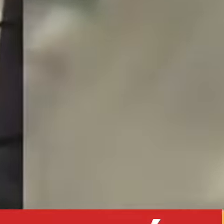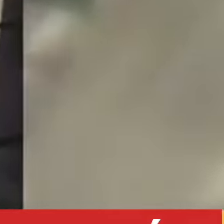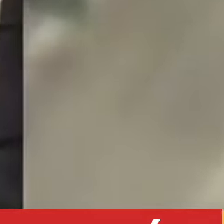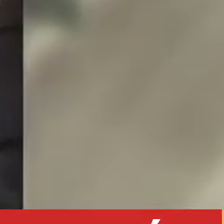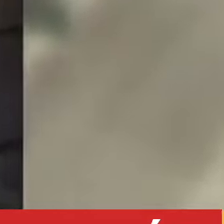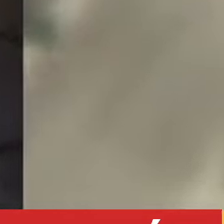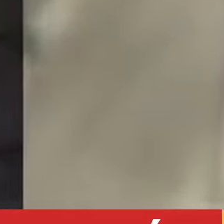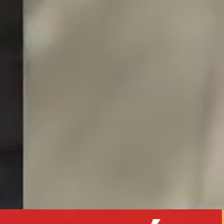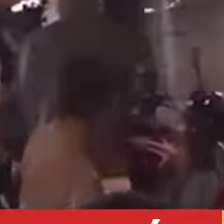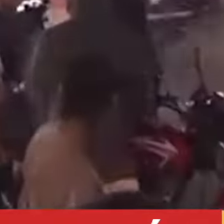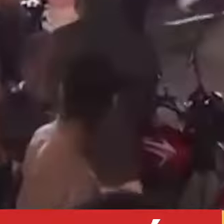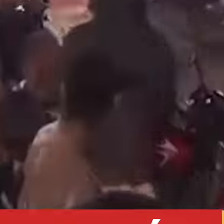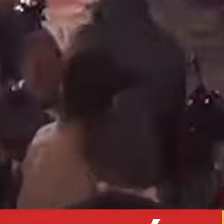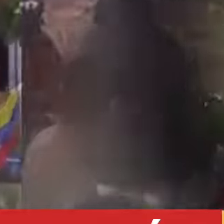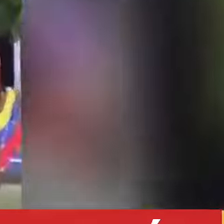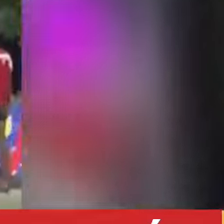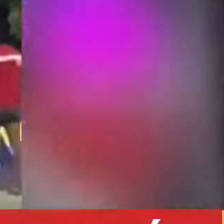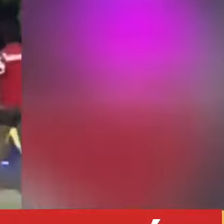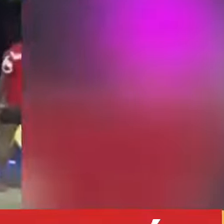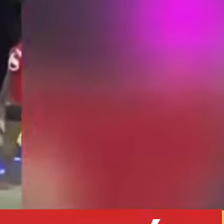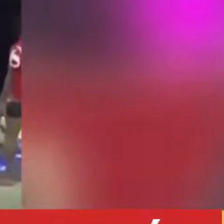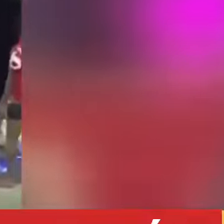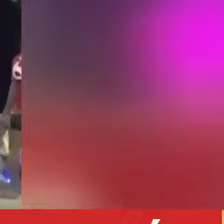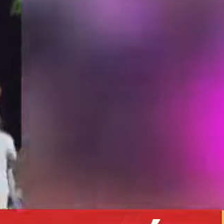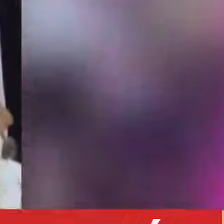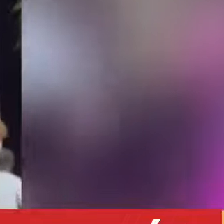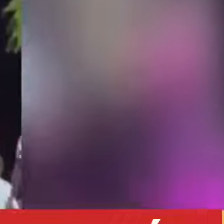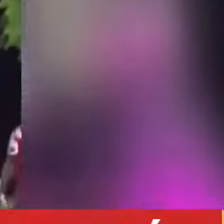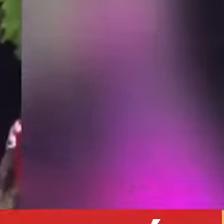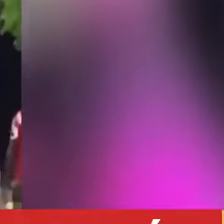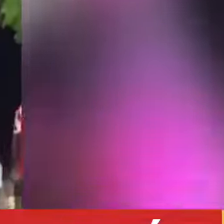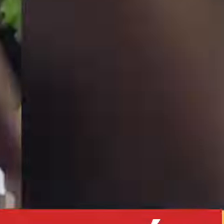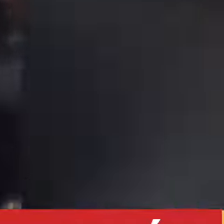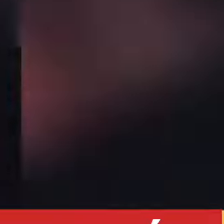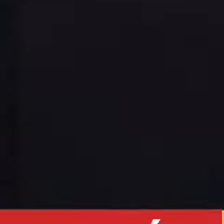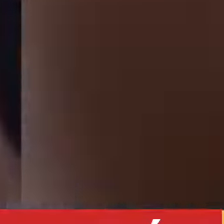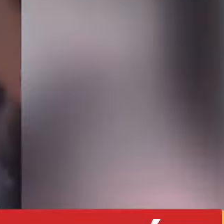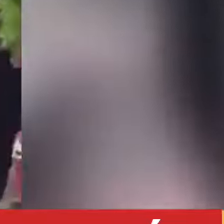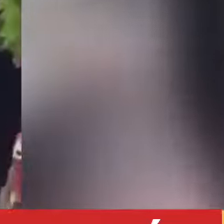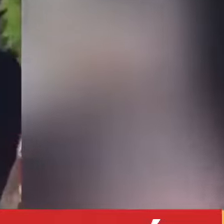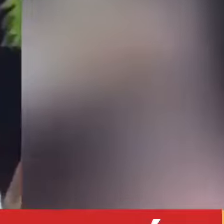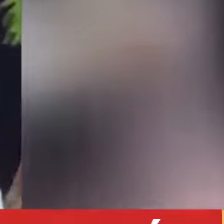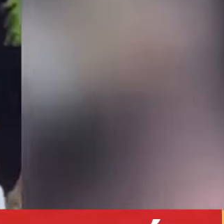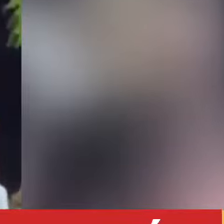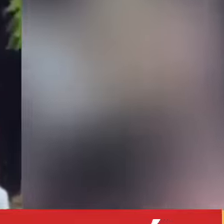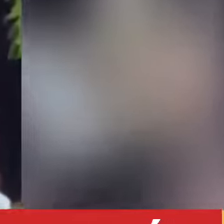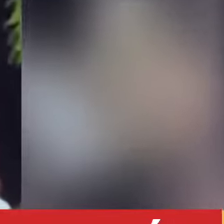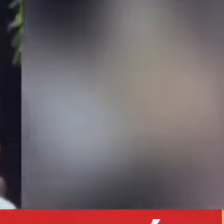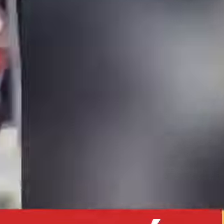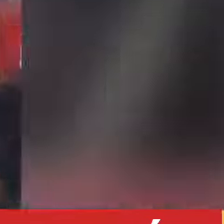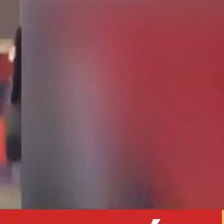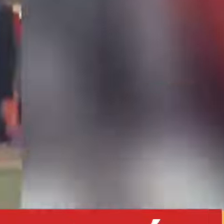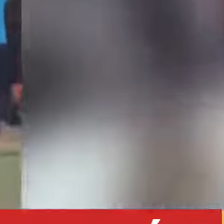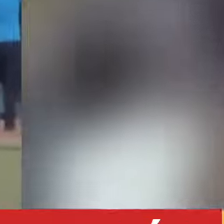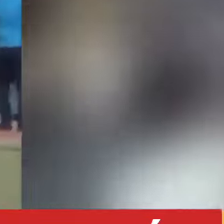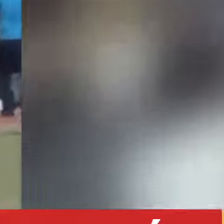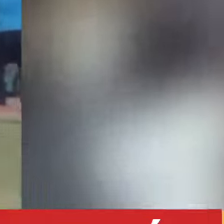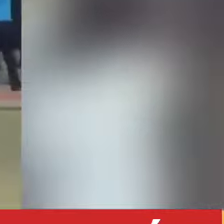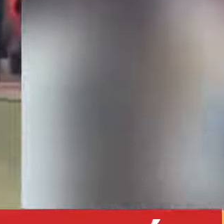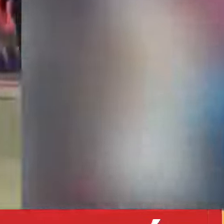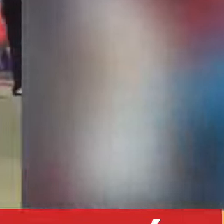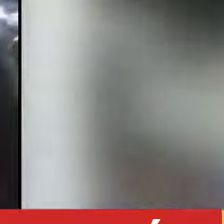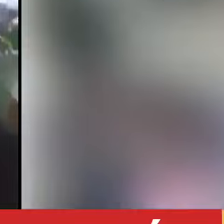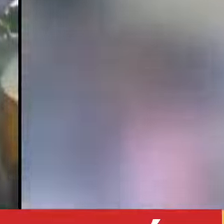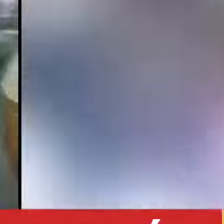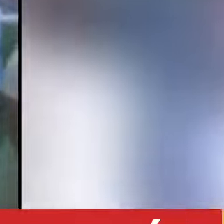ellos llaman como esbirros del fascismo y de los intereses de las potencias dominantes como Estados Unidos. Me parece importante